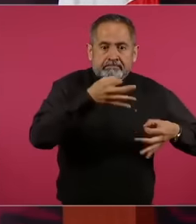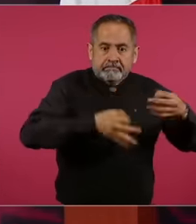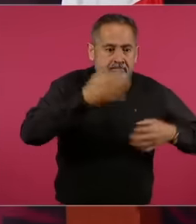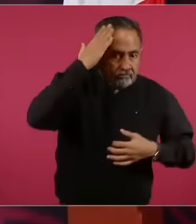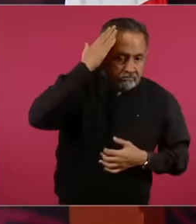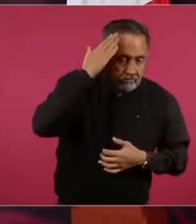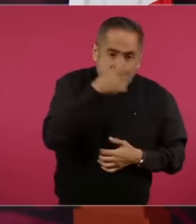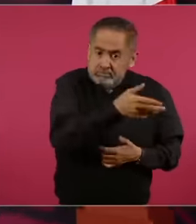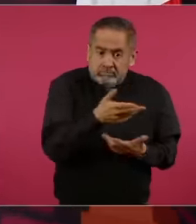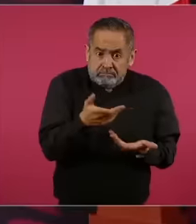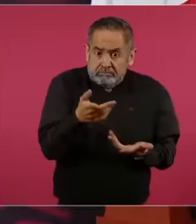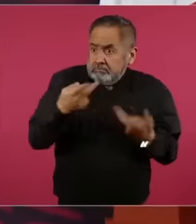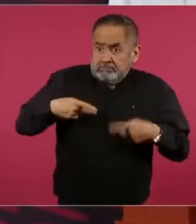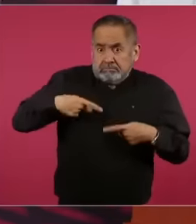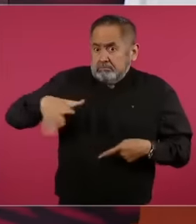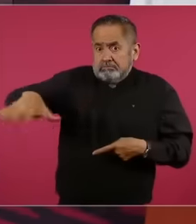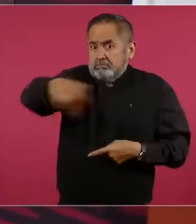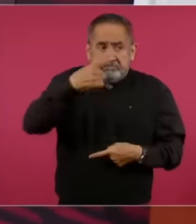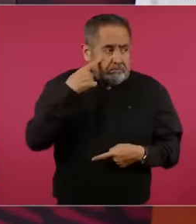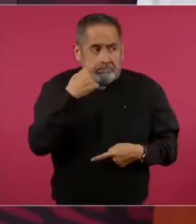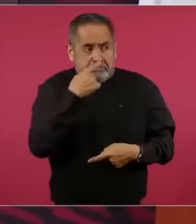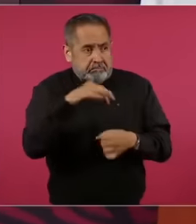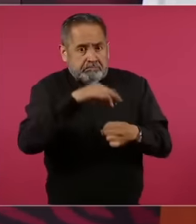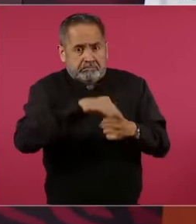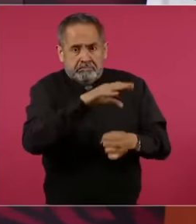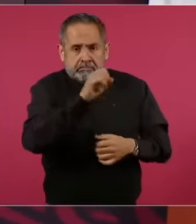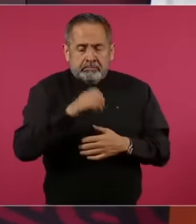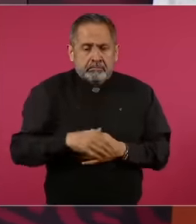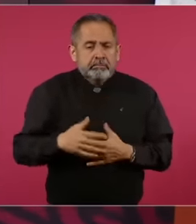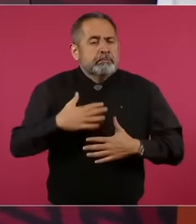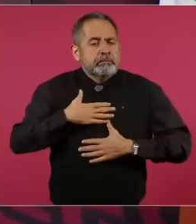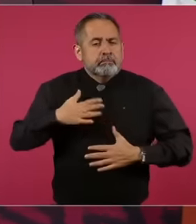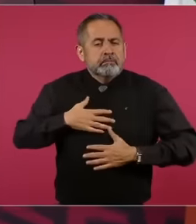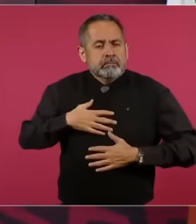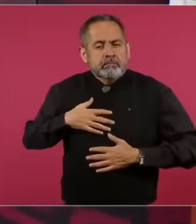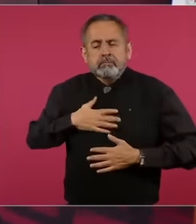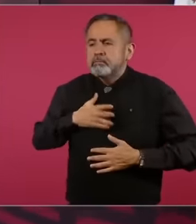Yo voy a los pueblos